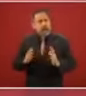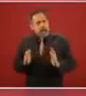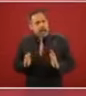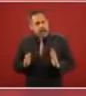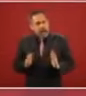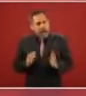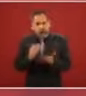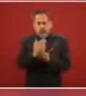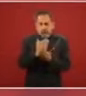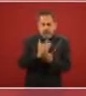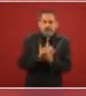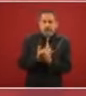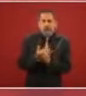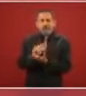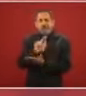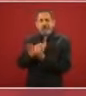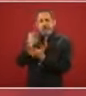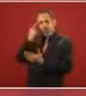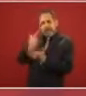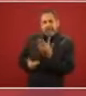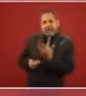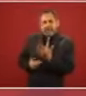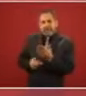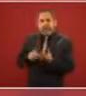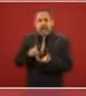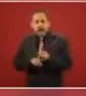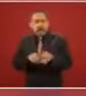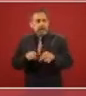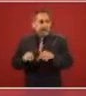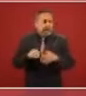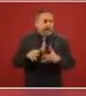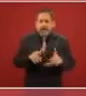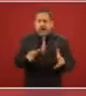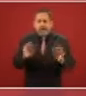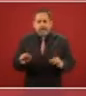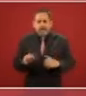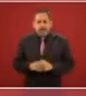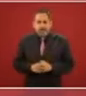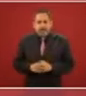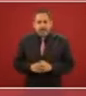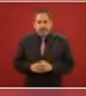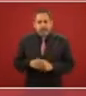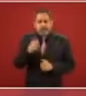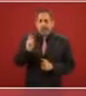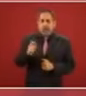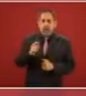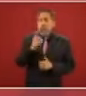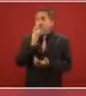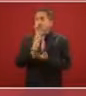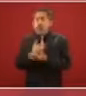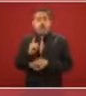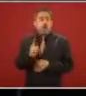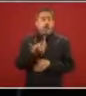menos delincuencia. Una sociedad mejor no solo en lo material,